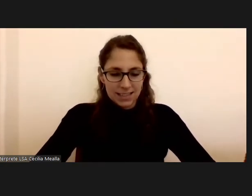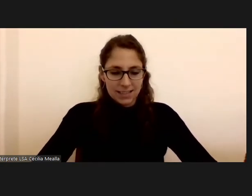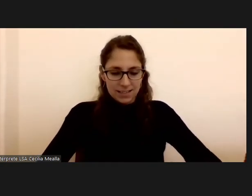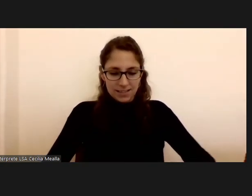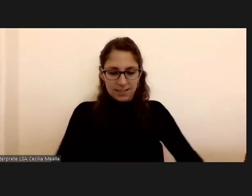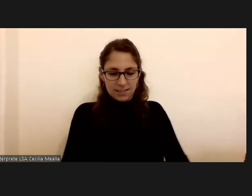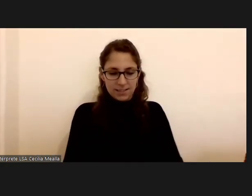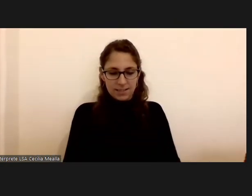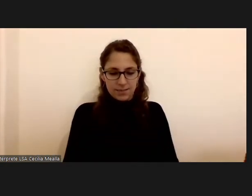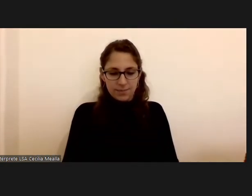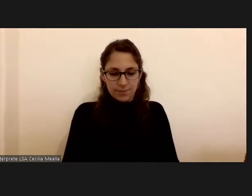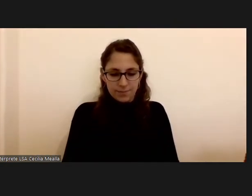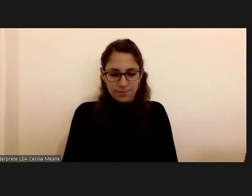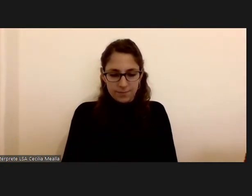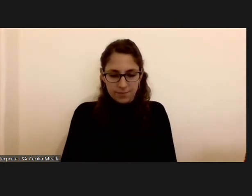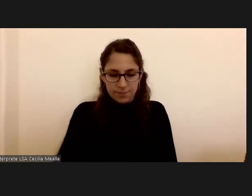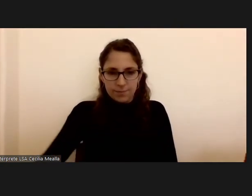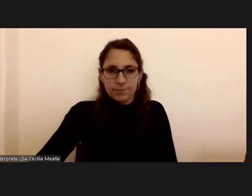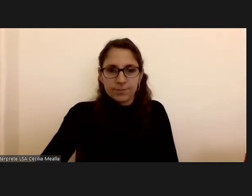gracias.